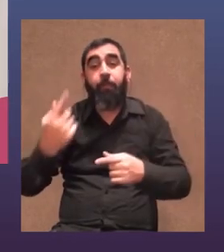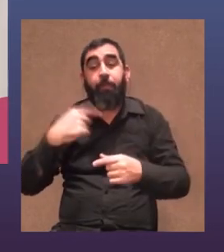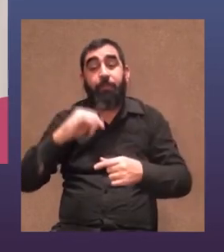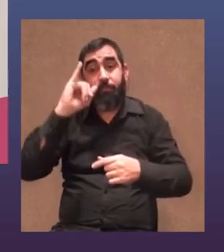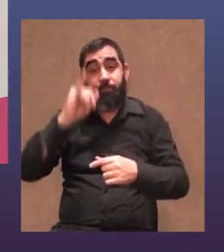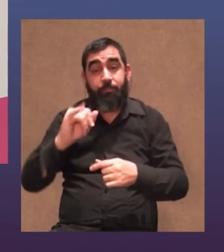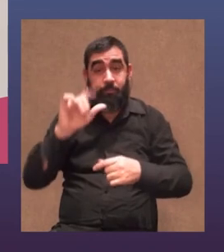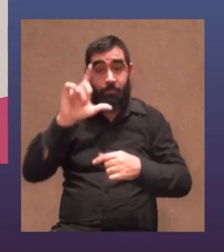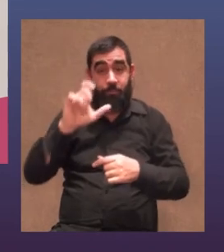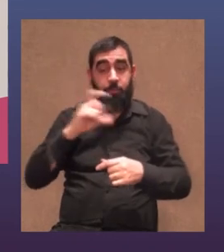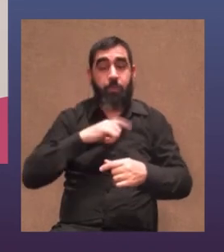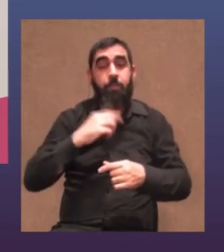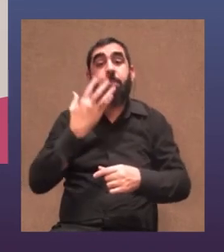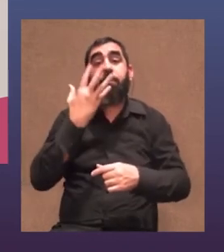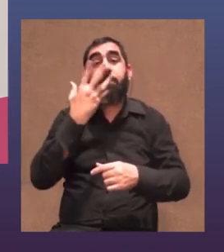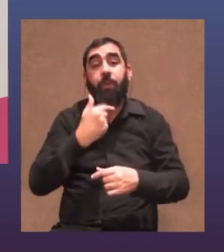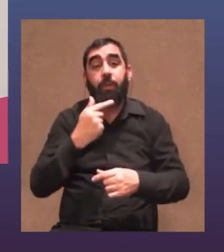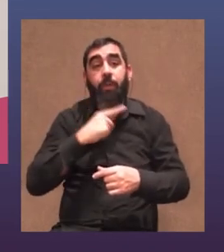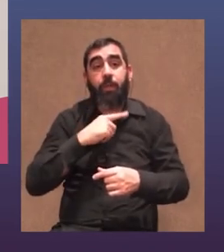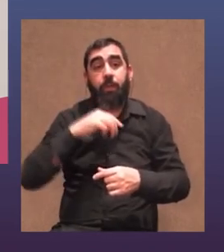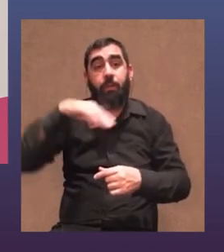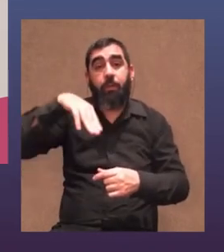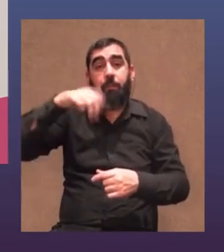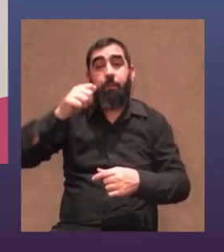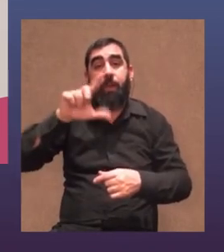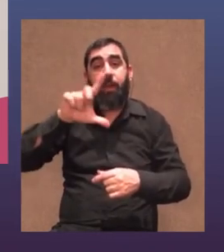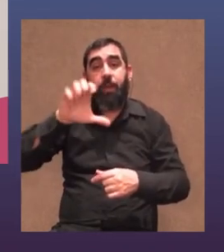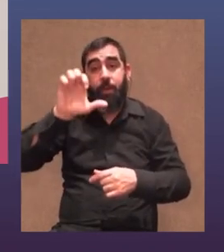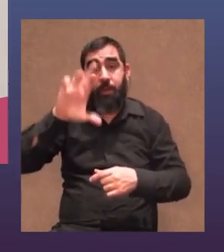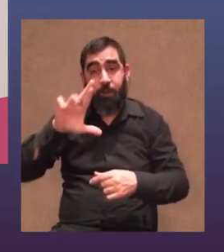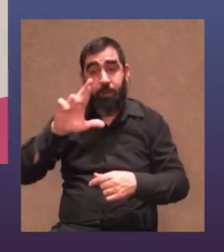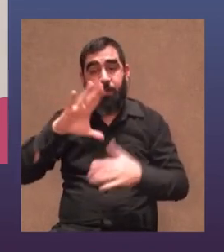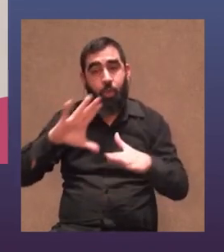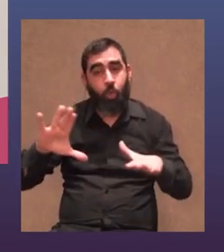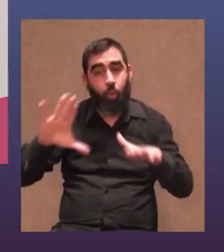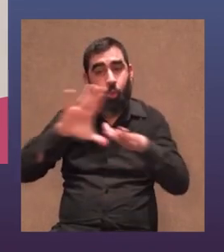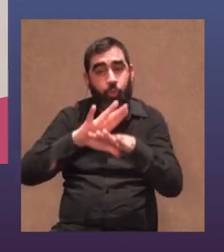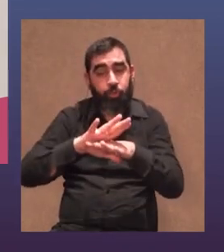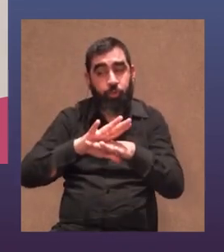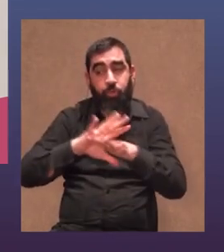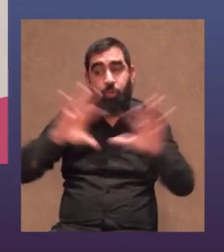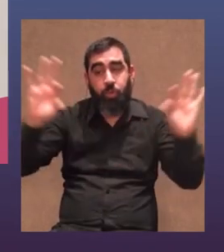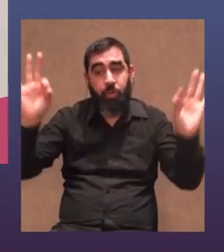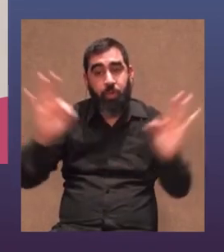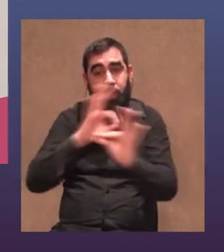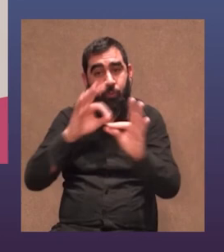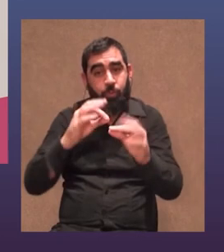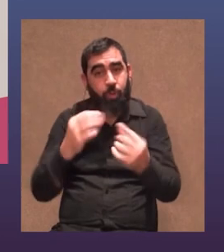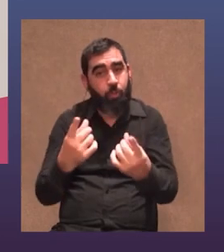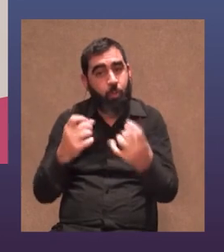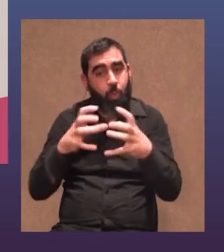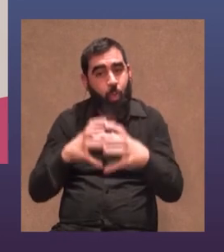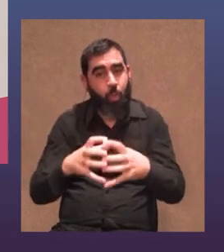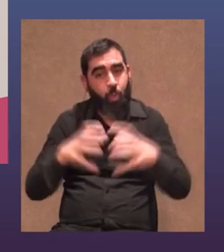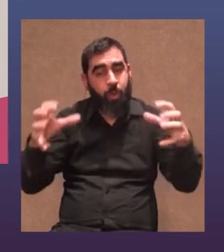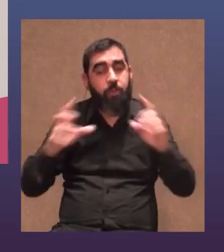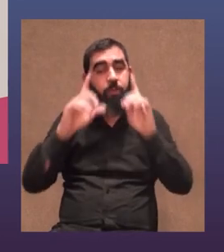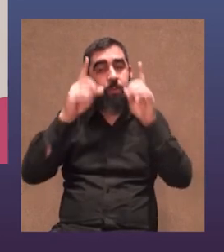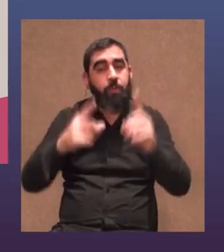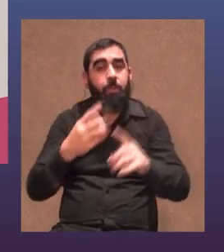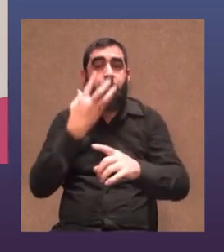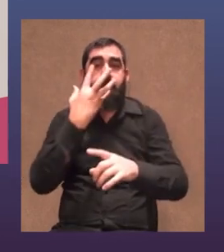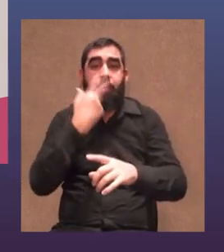que me encanta Mahler, coincido ahí con Margarita, ¿no? Las sinfonías así potentes,